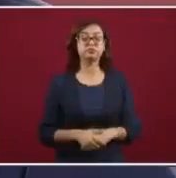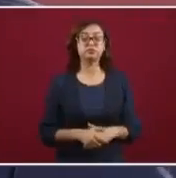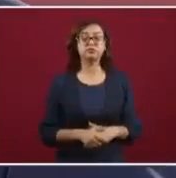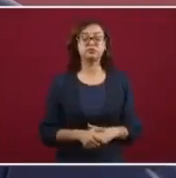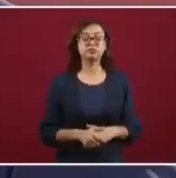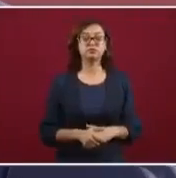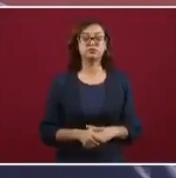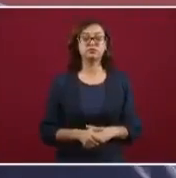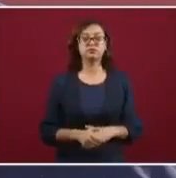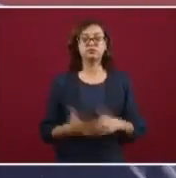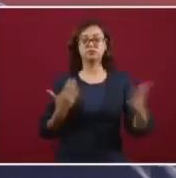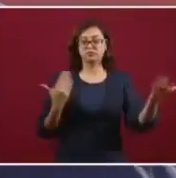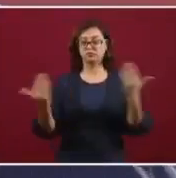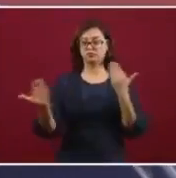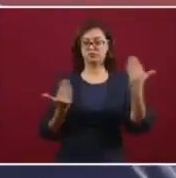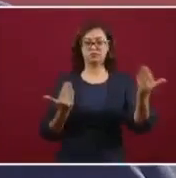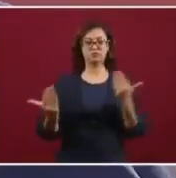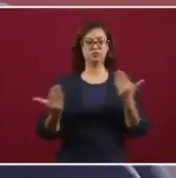si se equipara